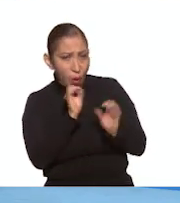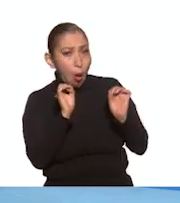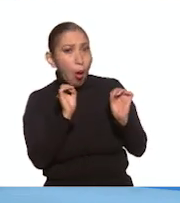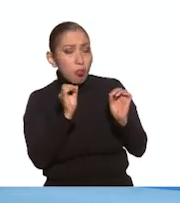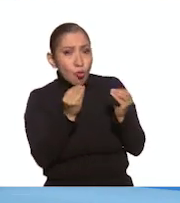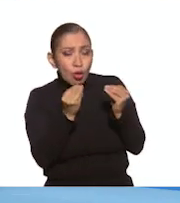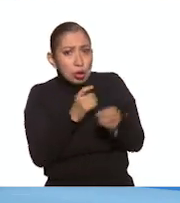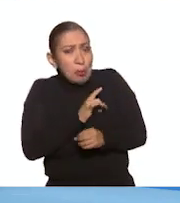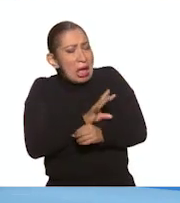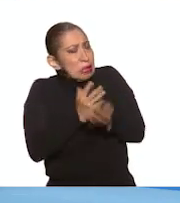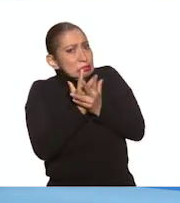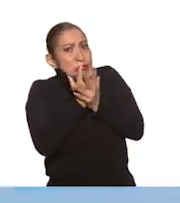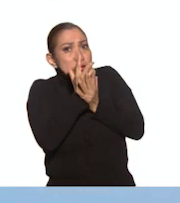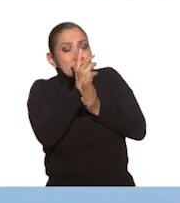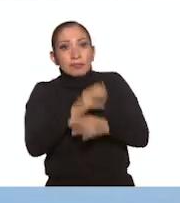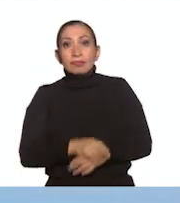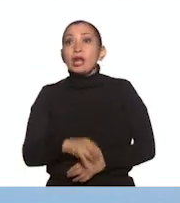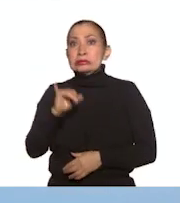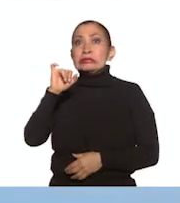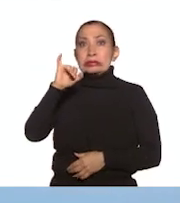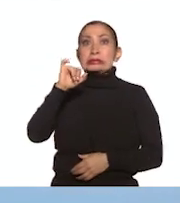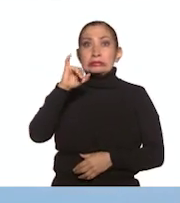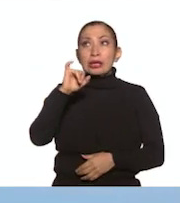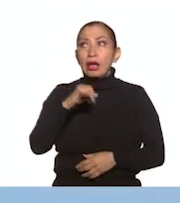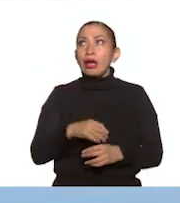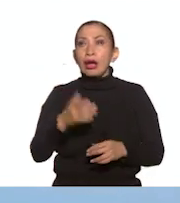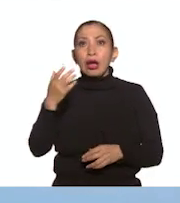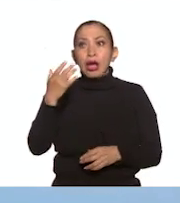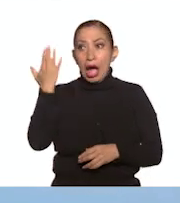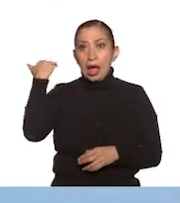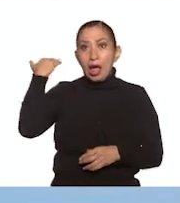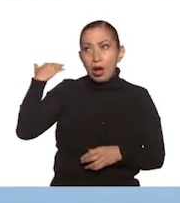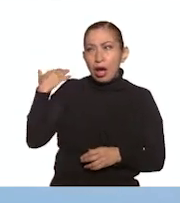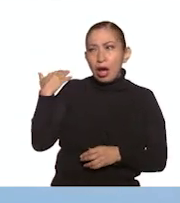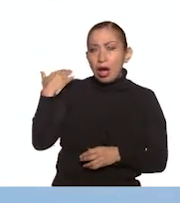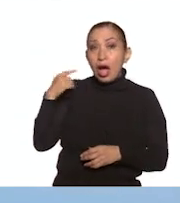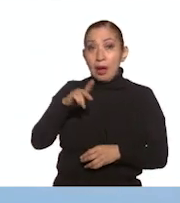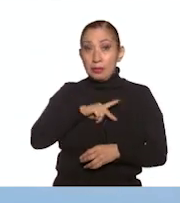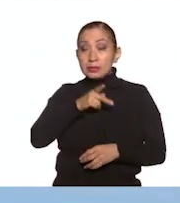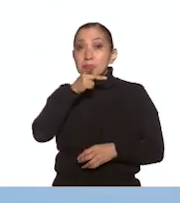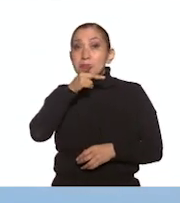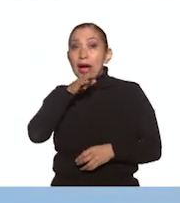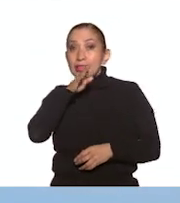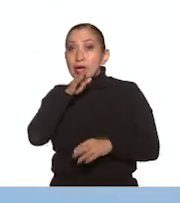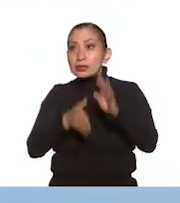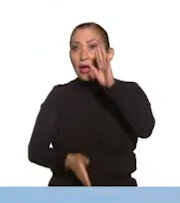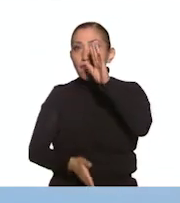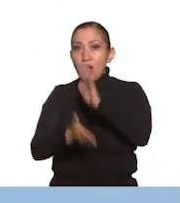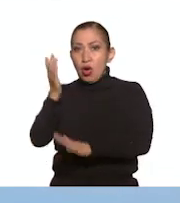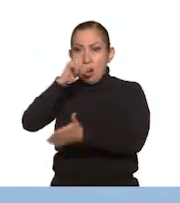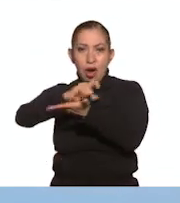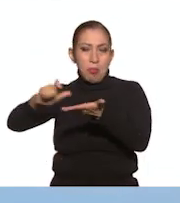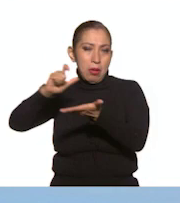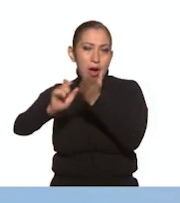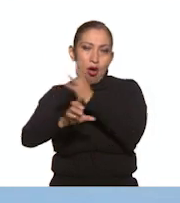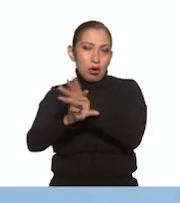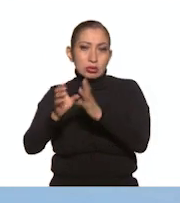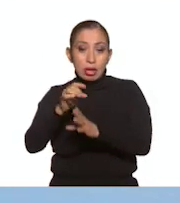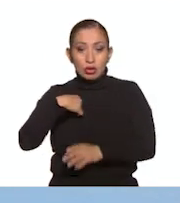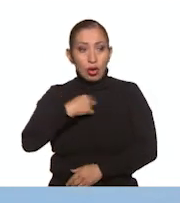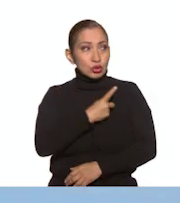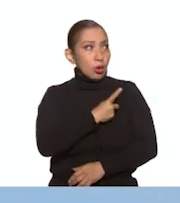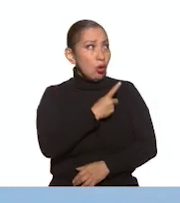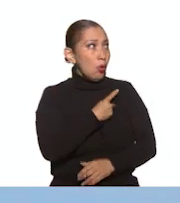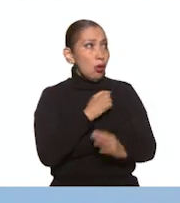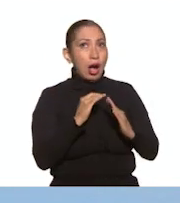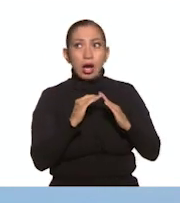así mucho miedo? ¡Ay, sí! Hace unos días mis papás tuvieron que ir de compras y me dejaron